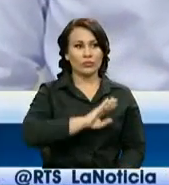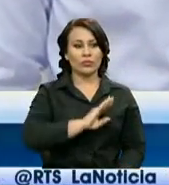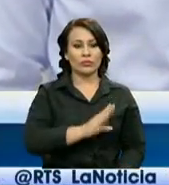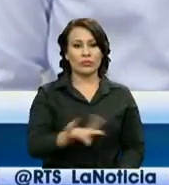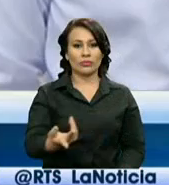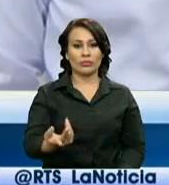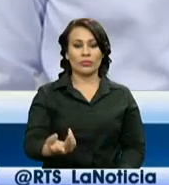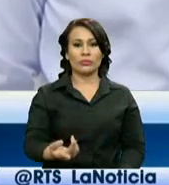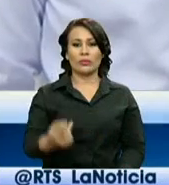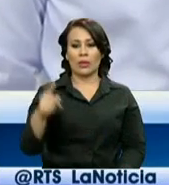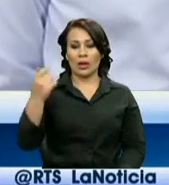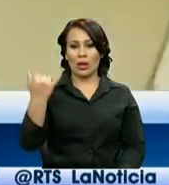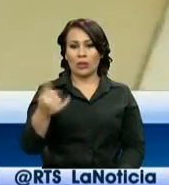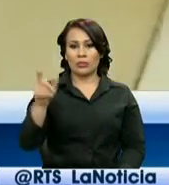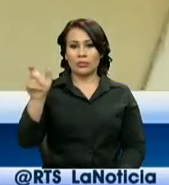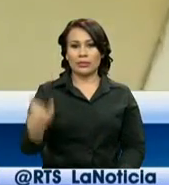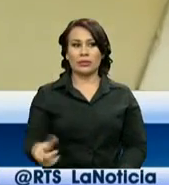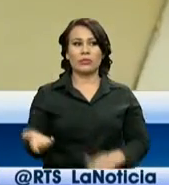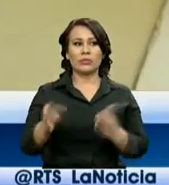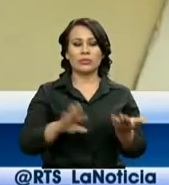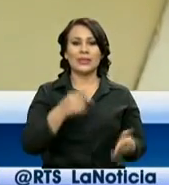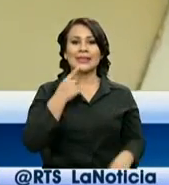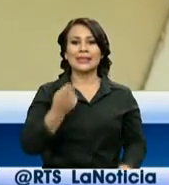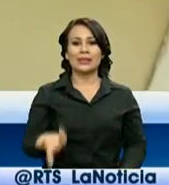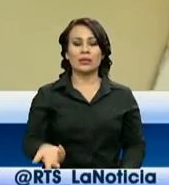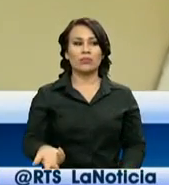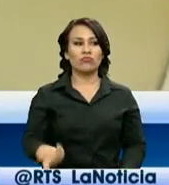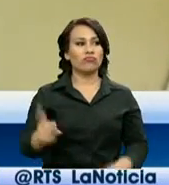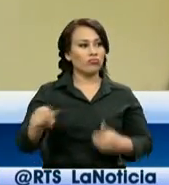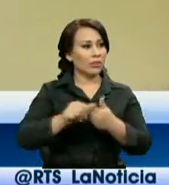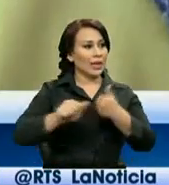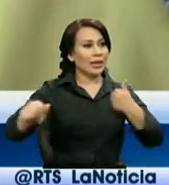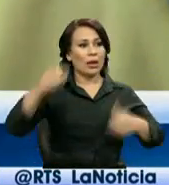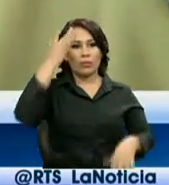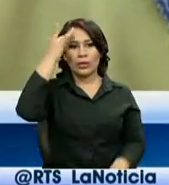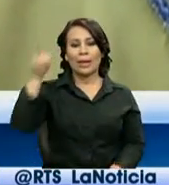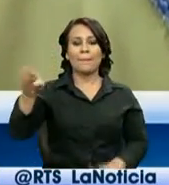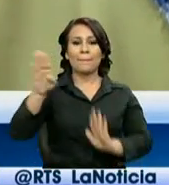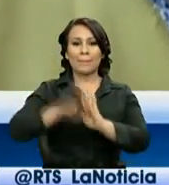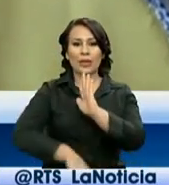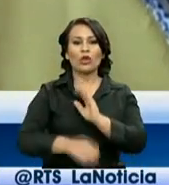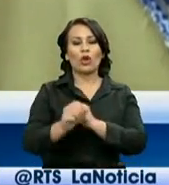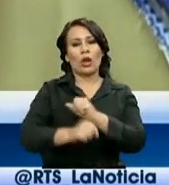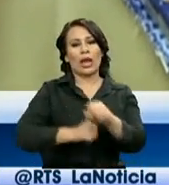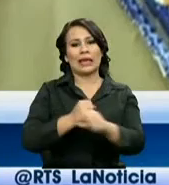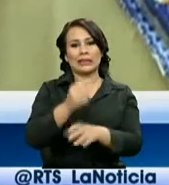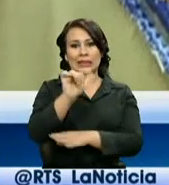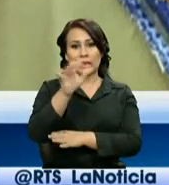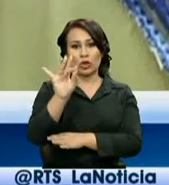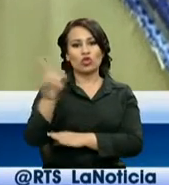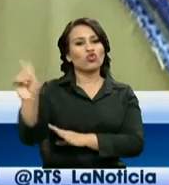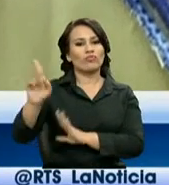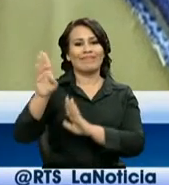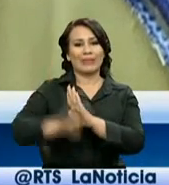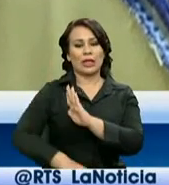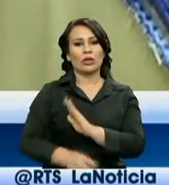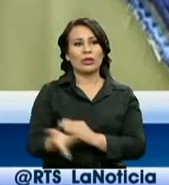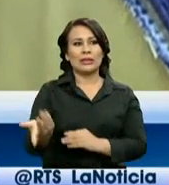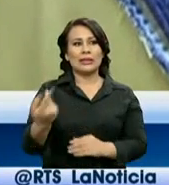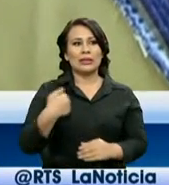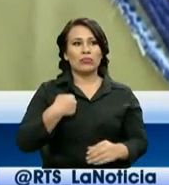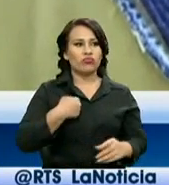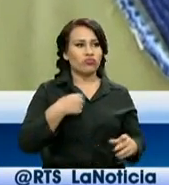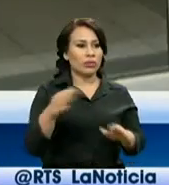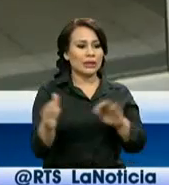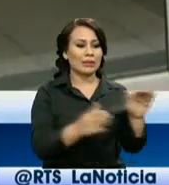supuesto acompañante se les calificó aislamiento por ser menores de edad, pero la situación se les fue de las